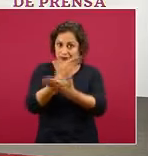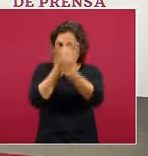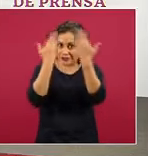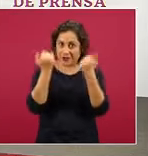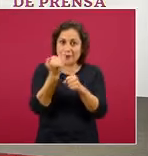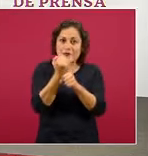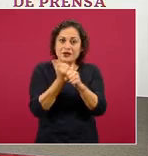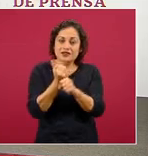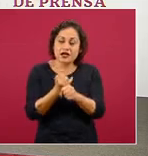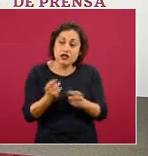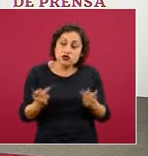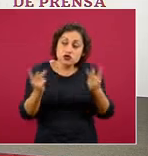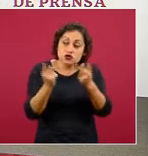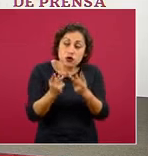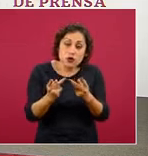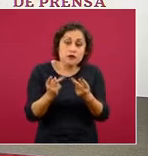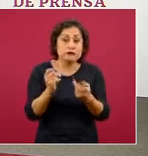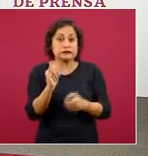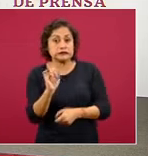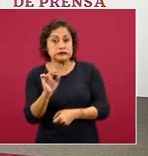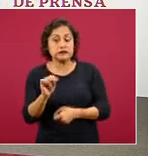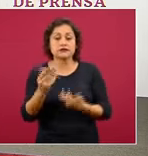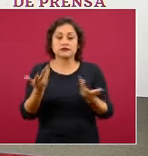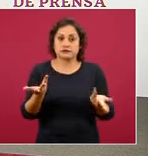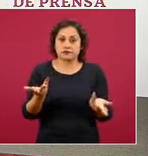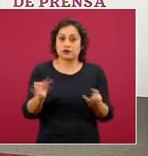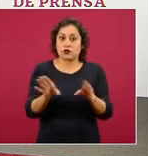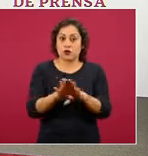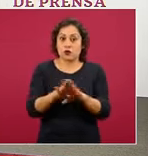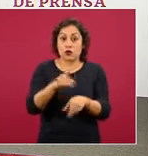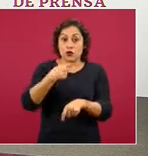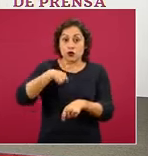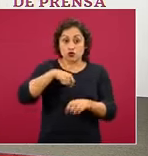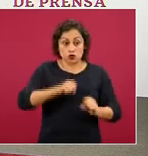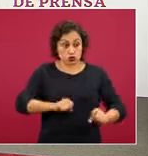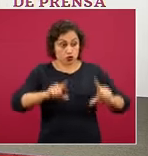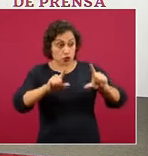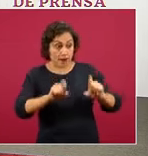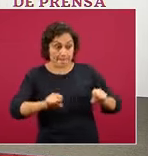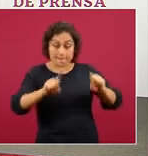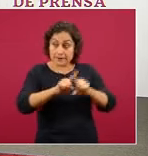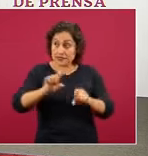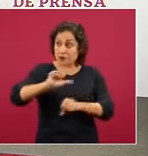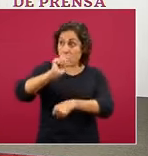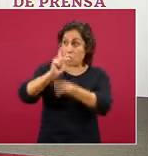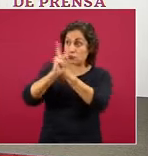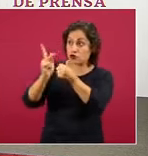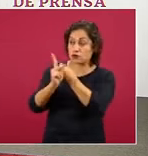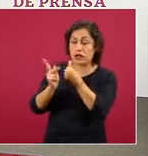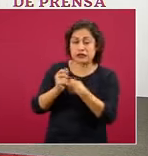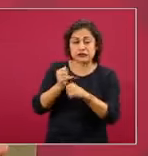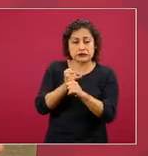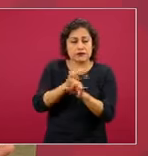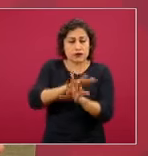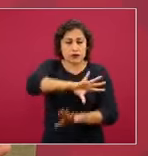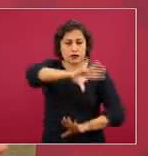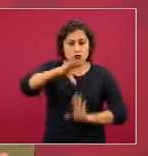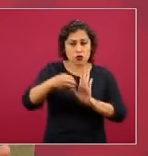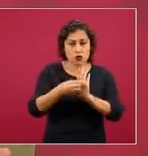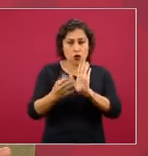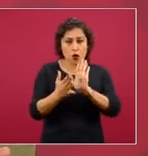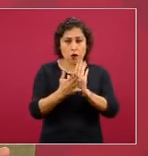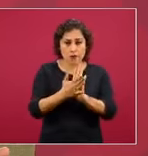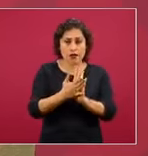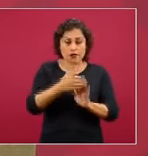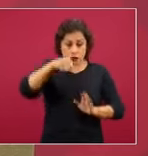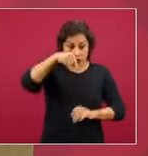muy difíciles de hacer, ¿no? Si tuviéramos este tipo de base de datos para otros países, donde tenemos todos los datos de las muertes, como lo